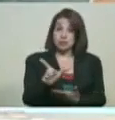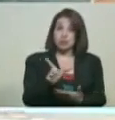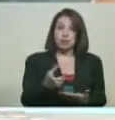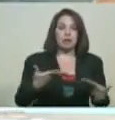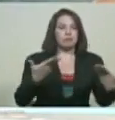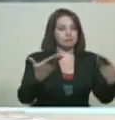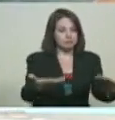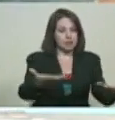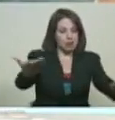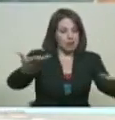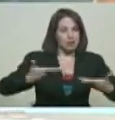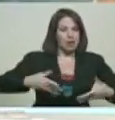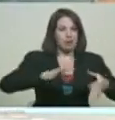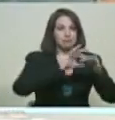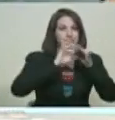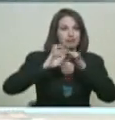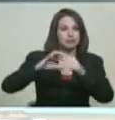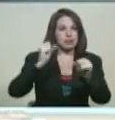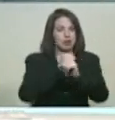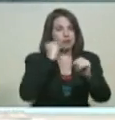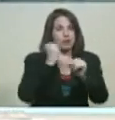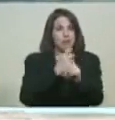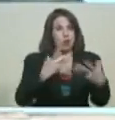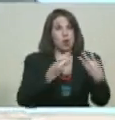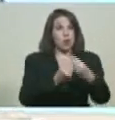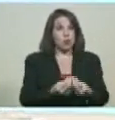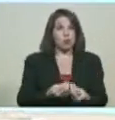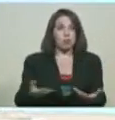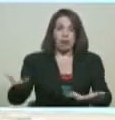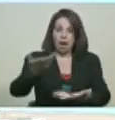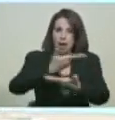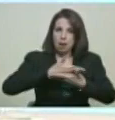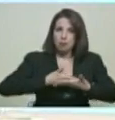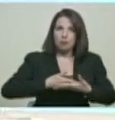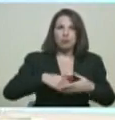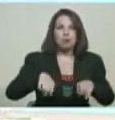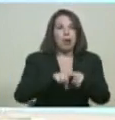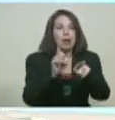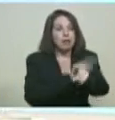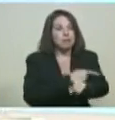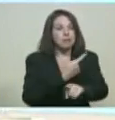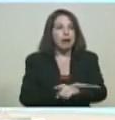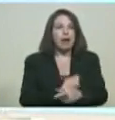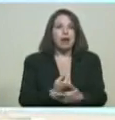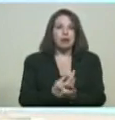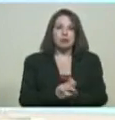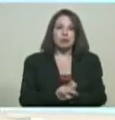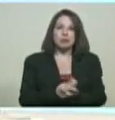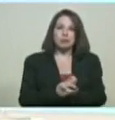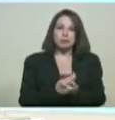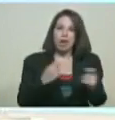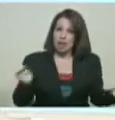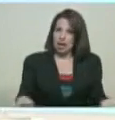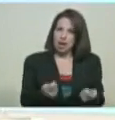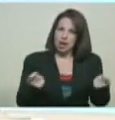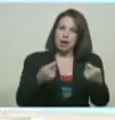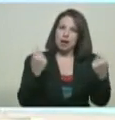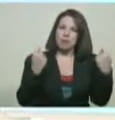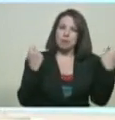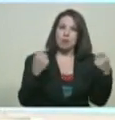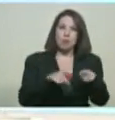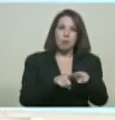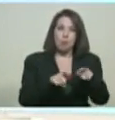hermanos vengan para acá vamos juntos donde estamos juntos vengan seamos hermanitos bajamos hermanito somos